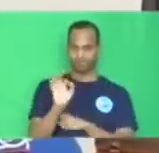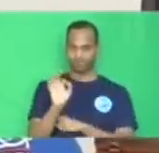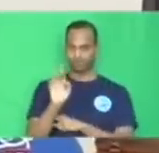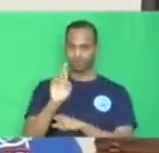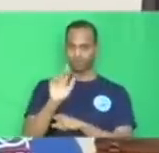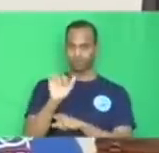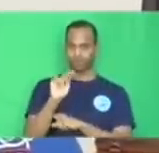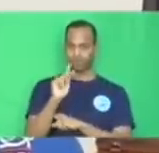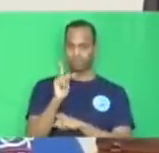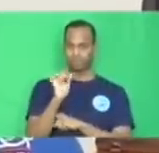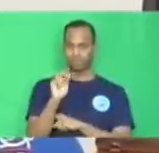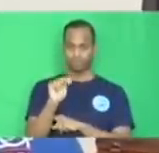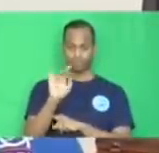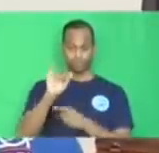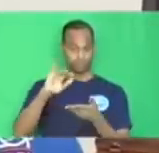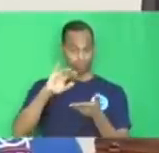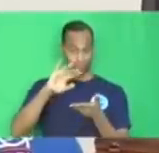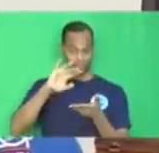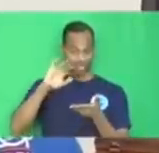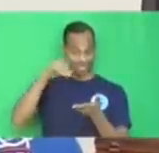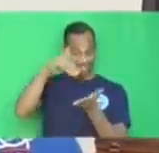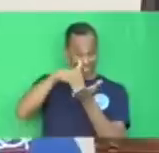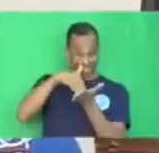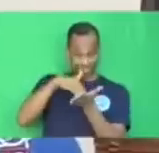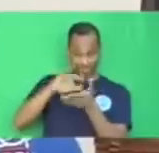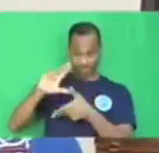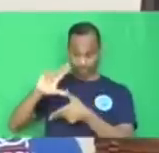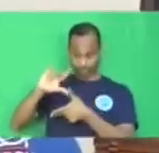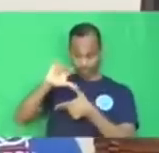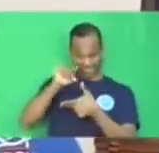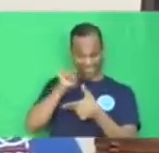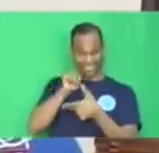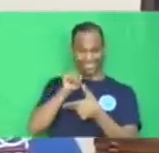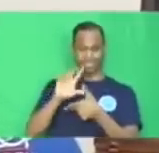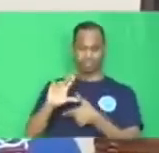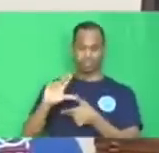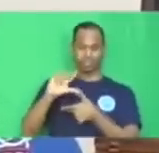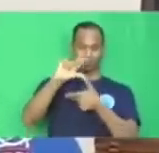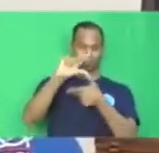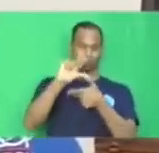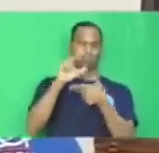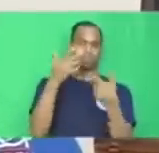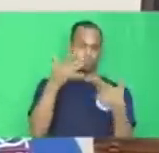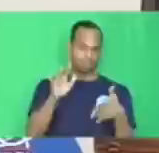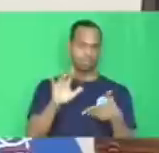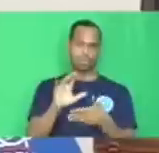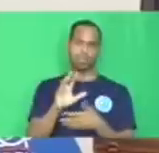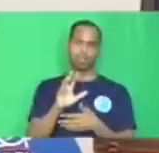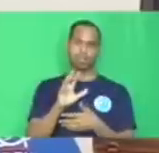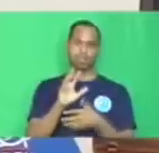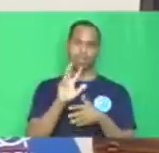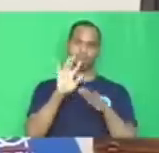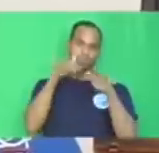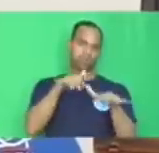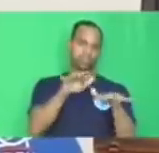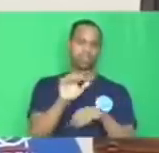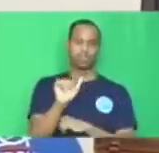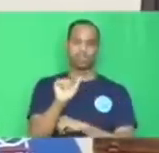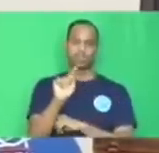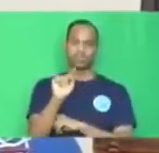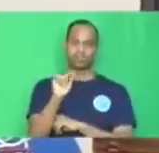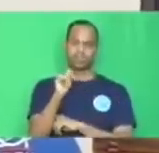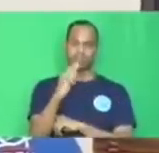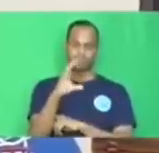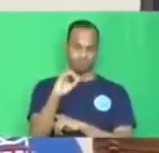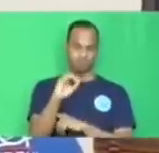el centro de esta tormenta se está desplazando en aguas del Océano Atlántico, o sea, ha salido